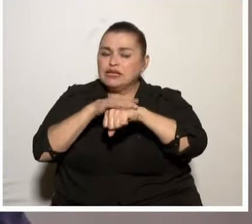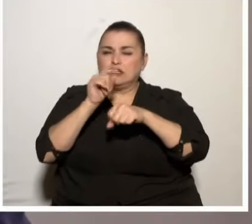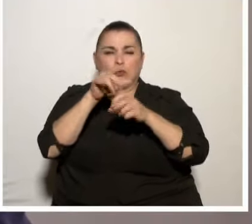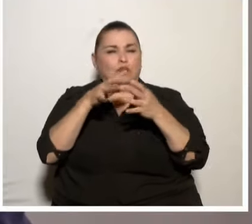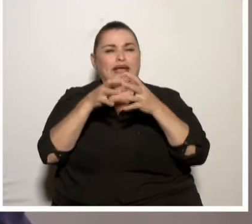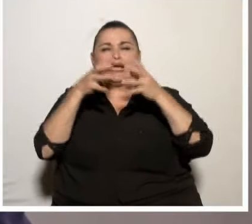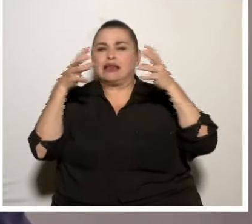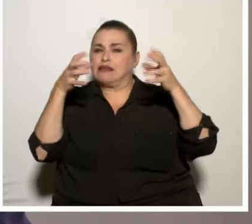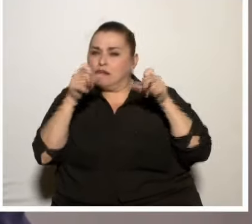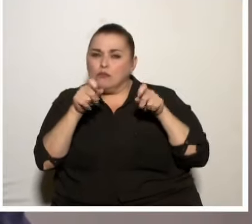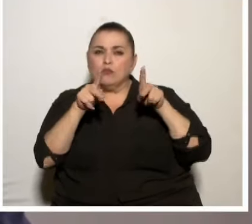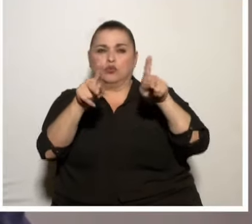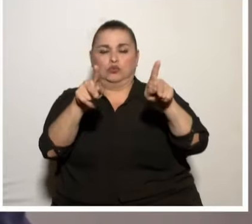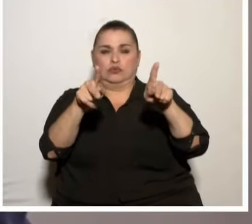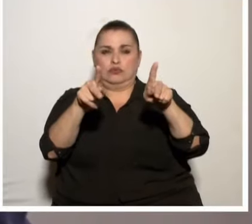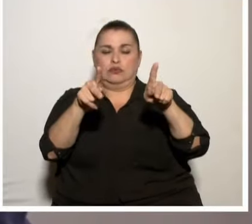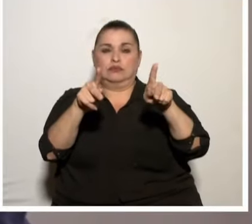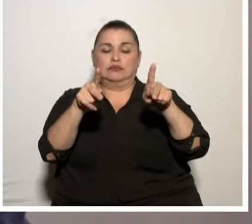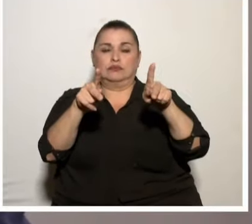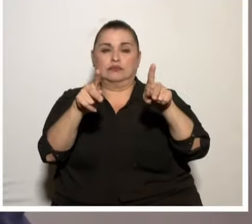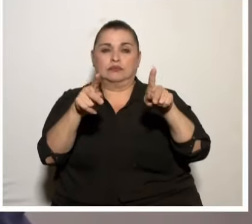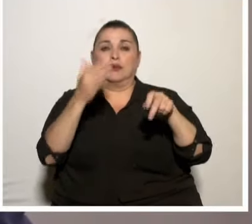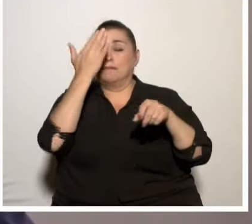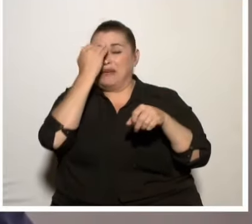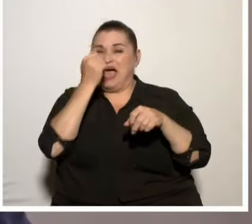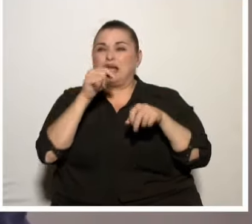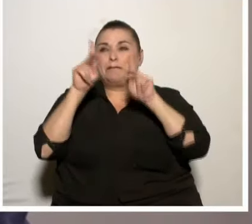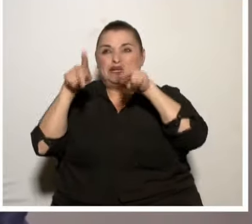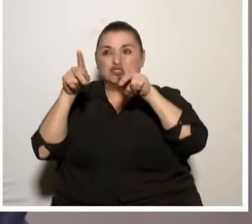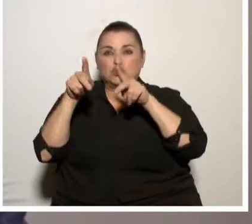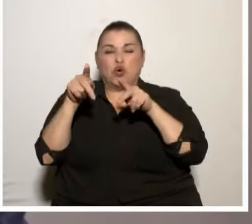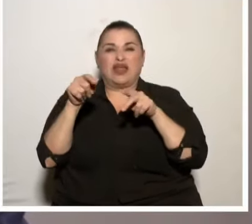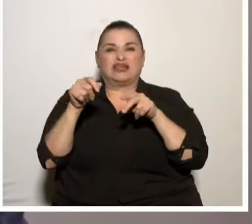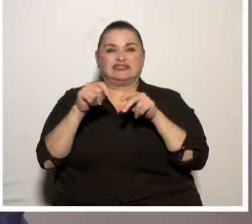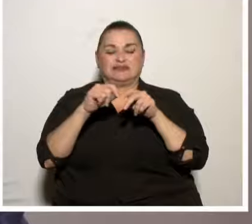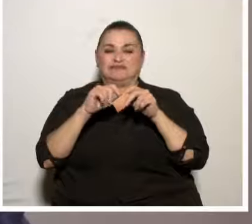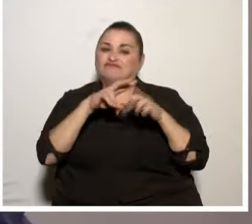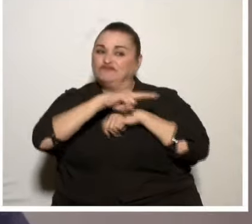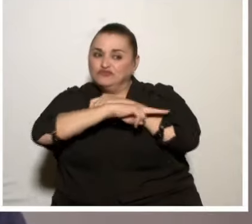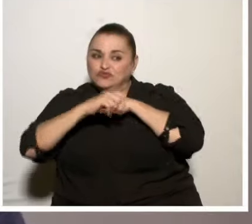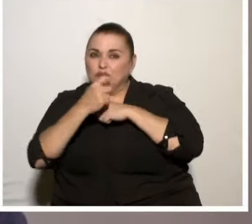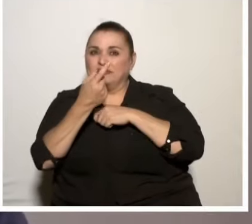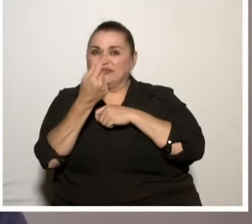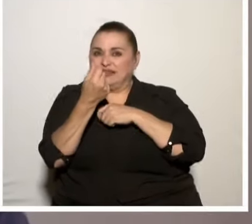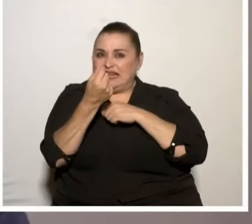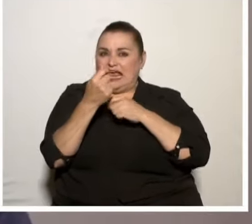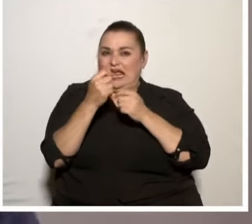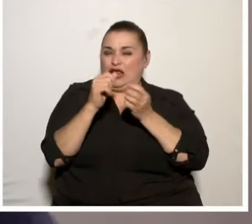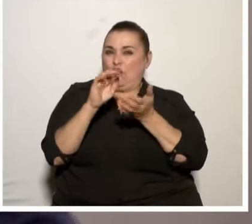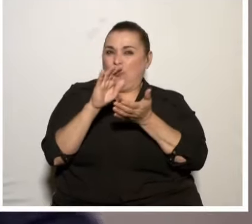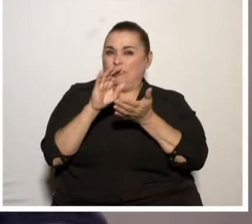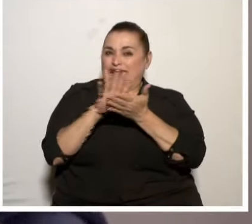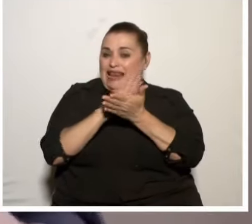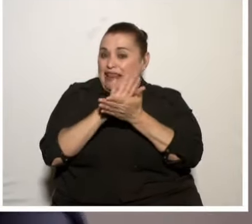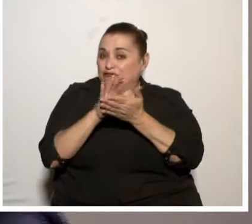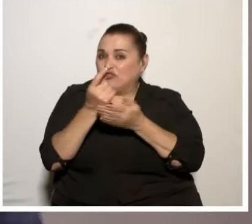gran oportunidad para los lavadores de dinero, está permitiendo una gran